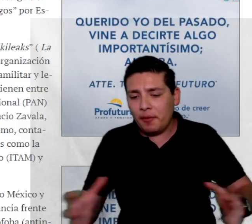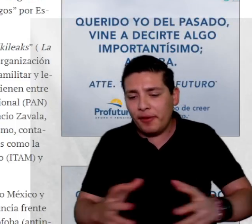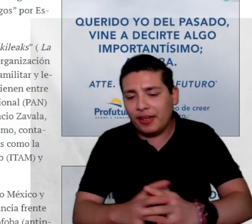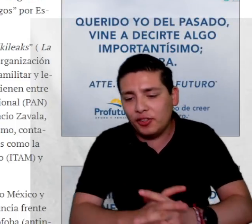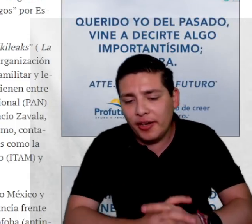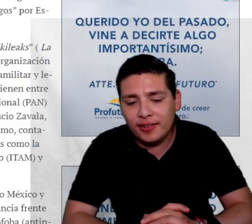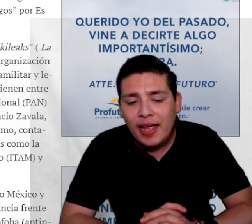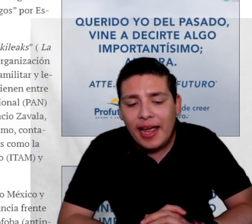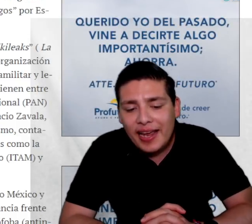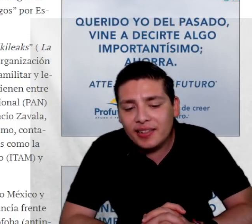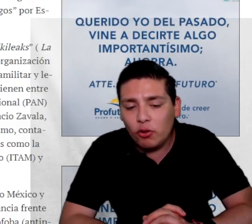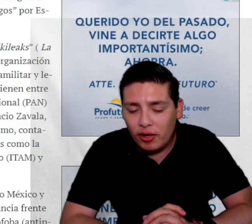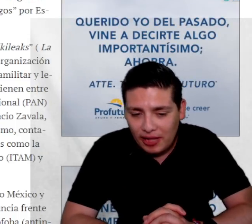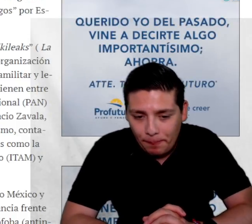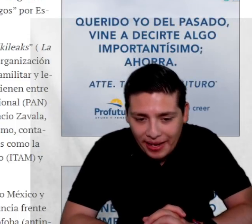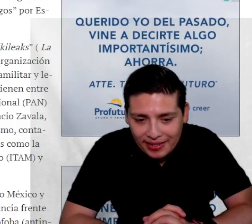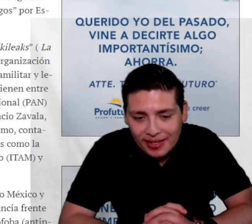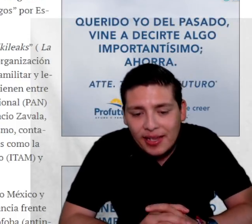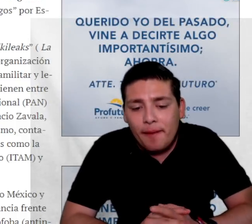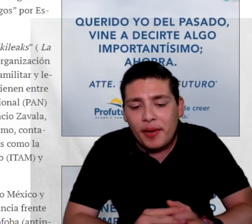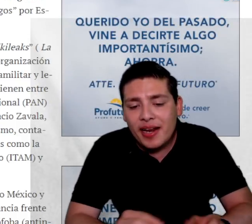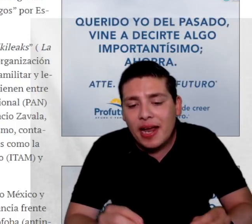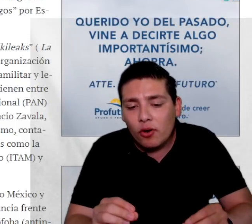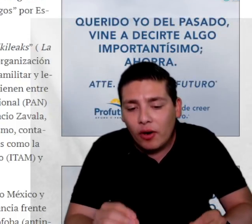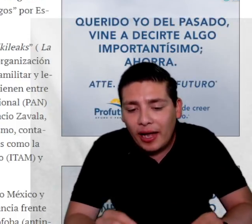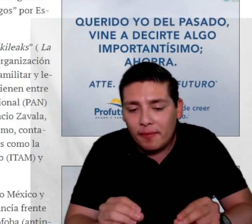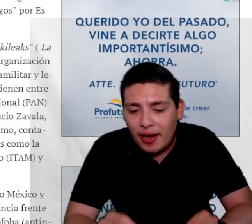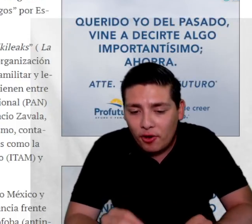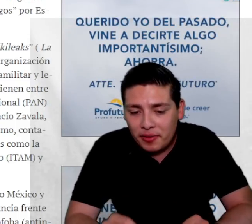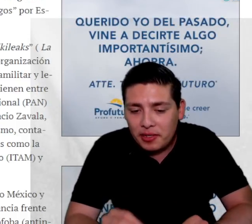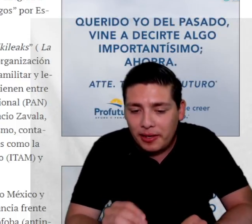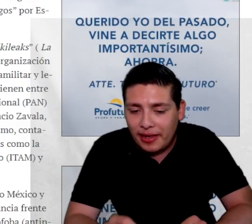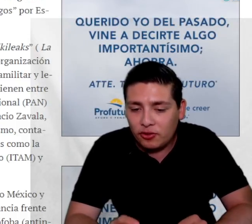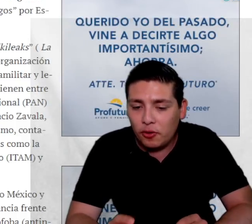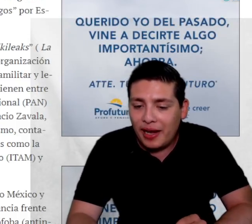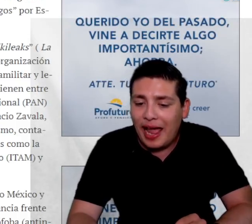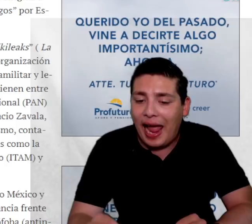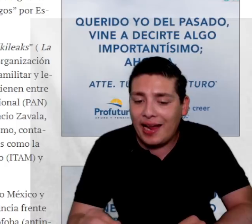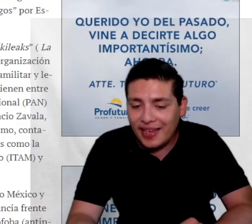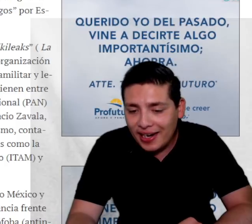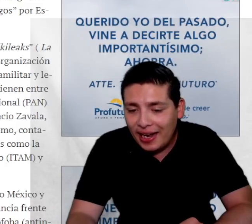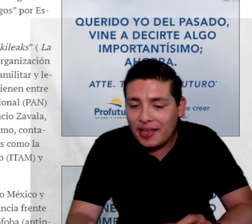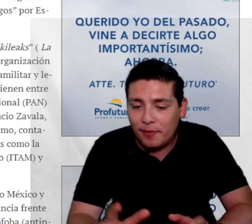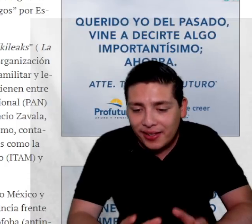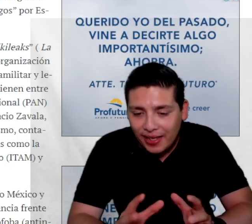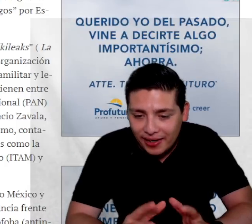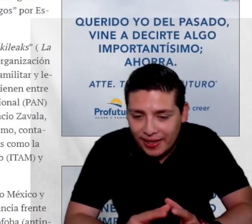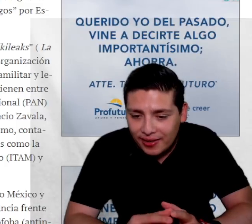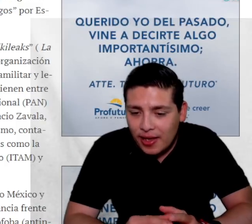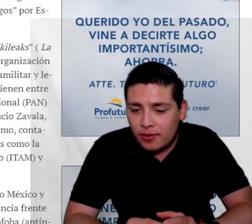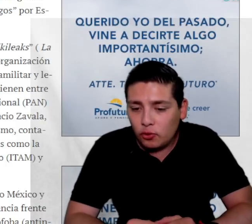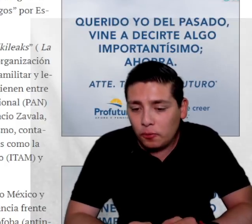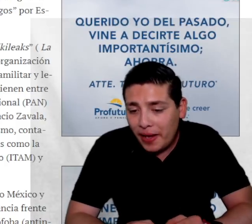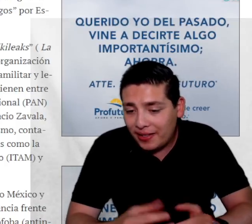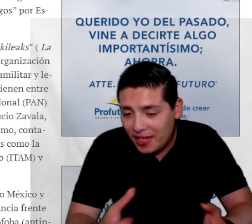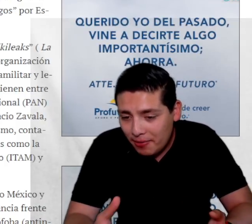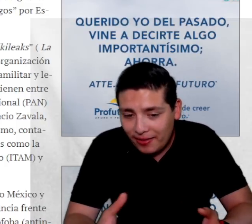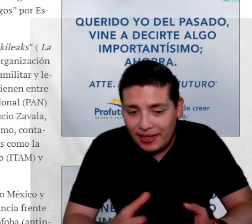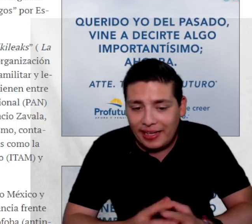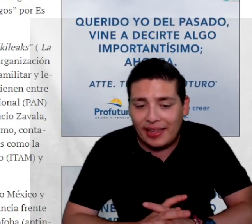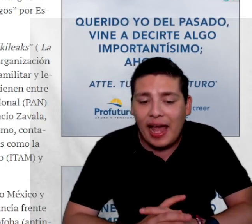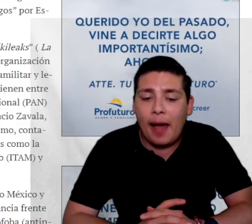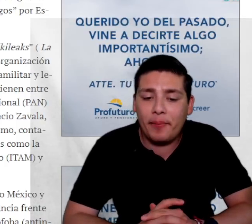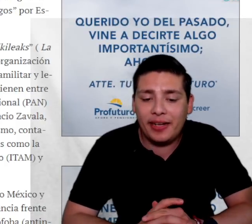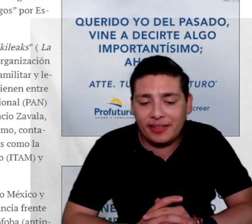y ramificaciones en 50 países, vienen a arrojar mayor visibilidad sobre la añeja y vasta red